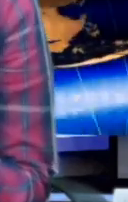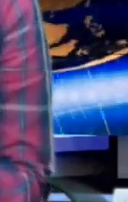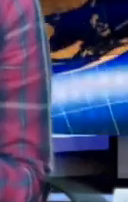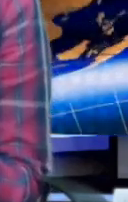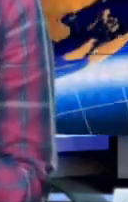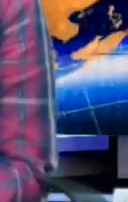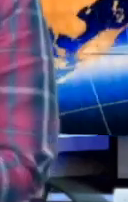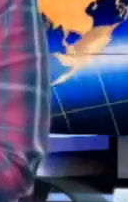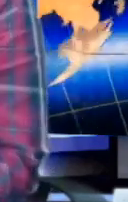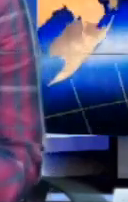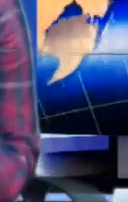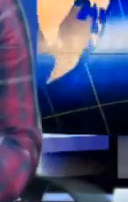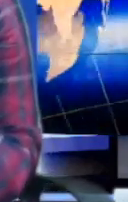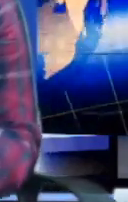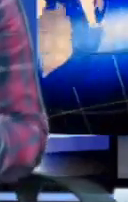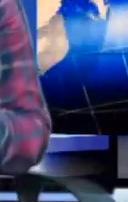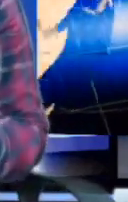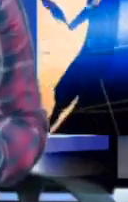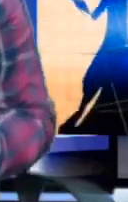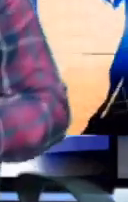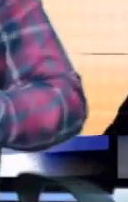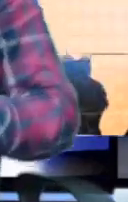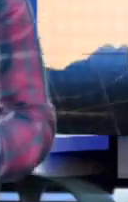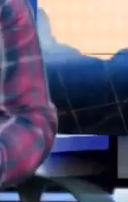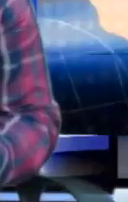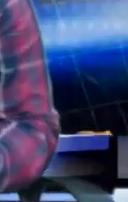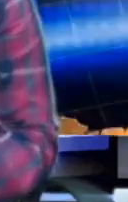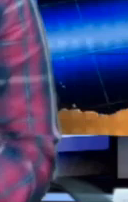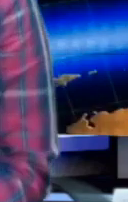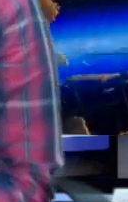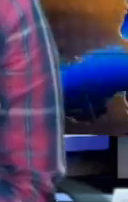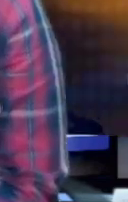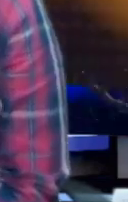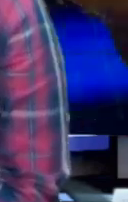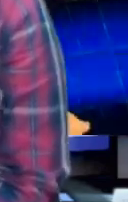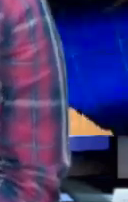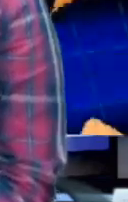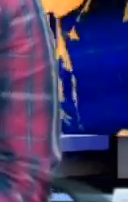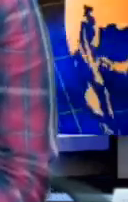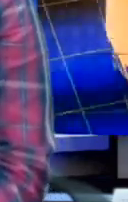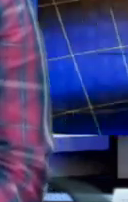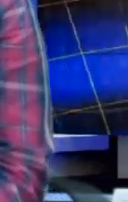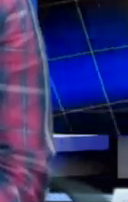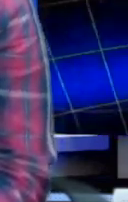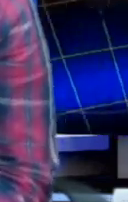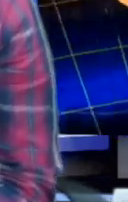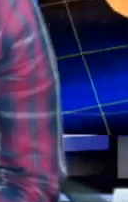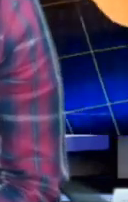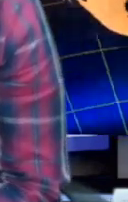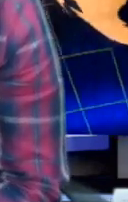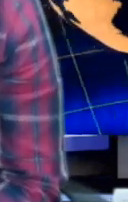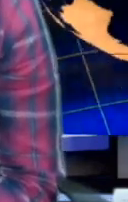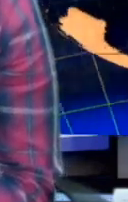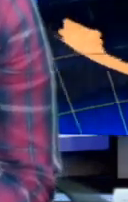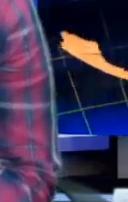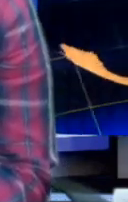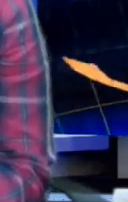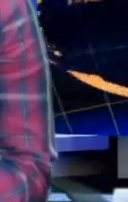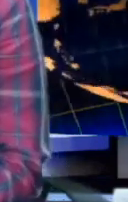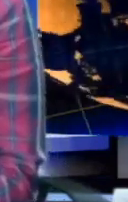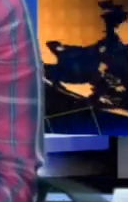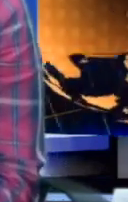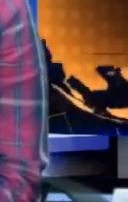empresarial. Definitivamente una medida que va a pasar a beneficiar muchísimo, muchísimo a